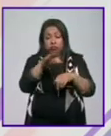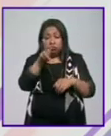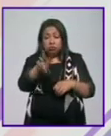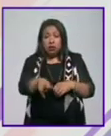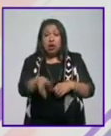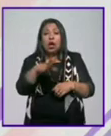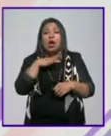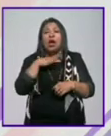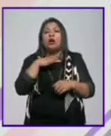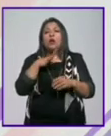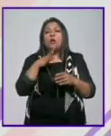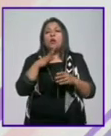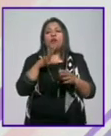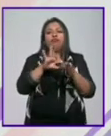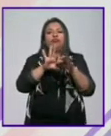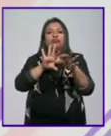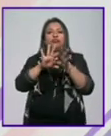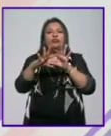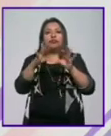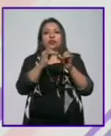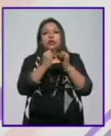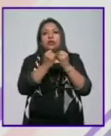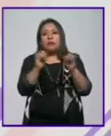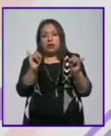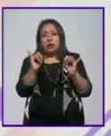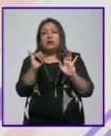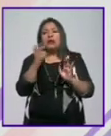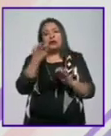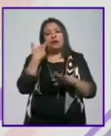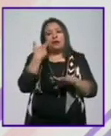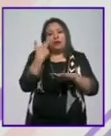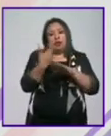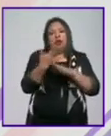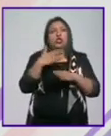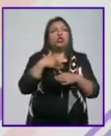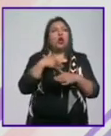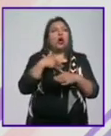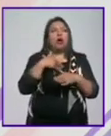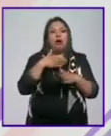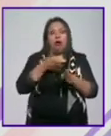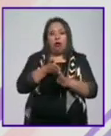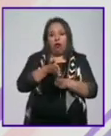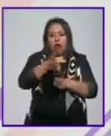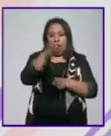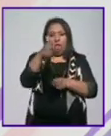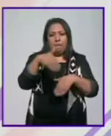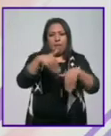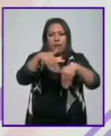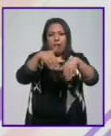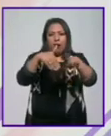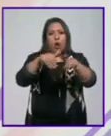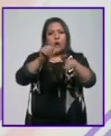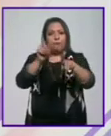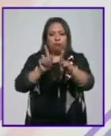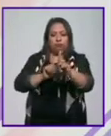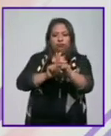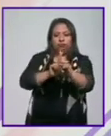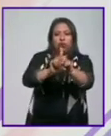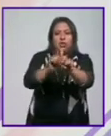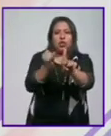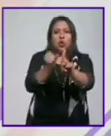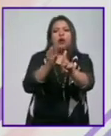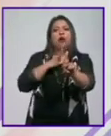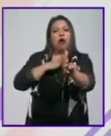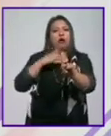una interdependencia. De ahí nace esa responsabilidad. Yo camino este trecho y alguien sigue por ahí. Por lo